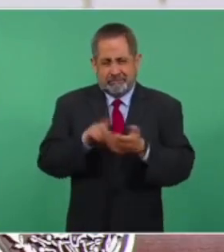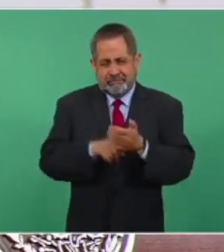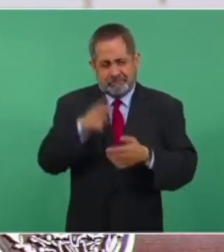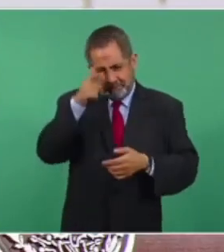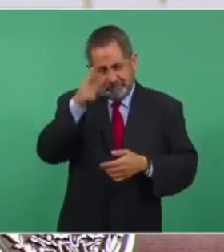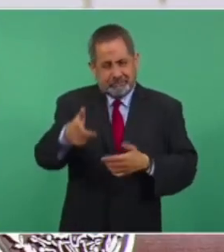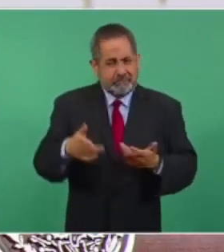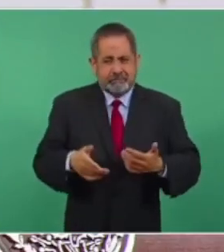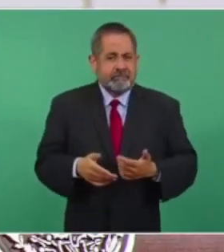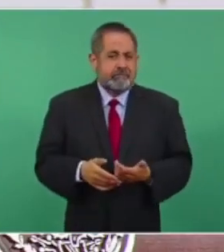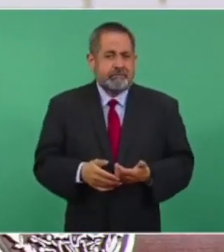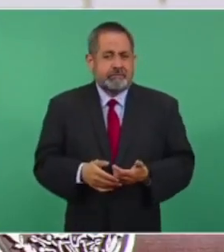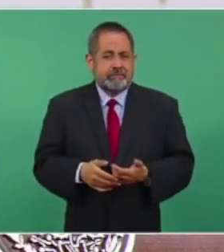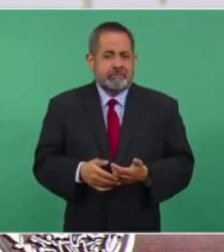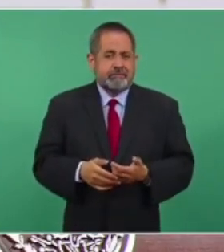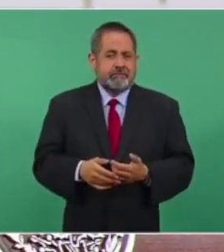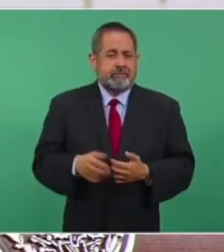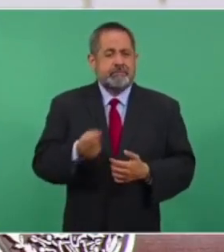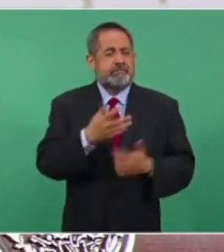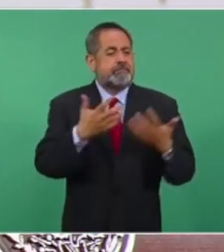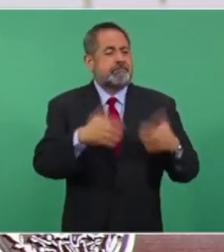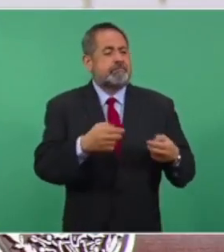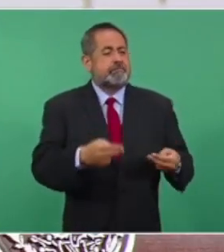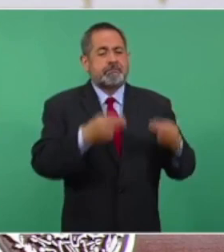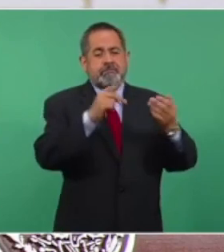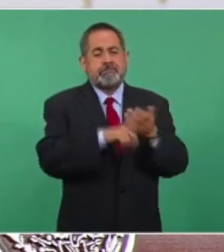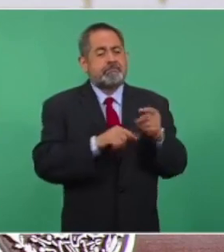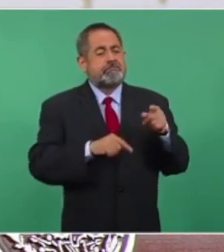de las empresas